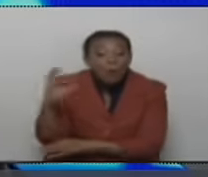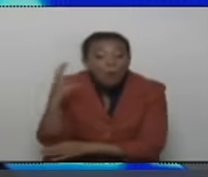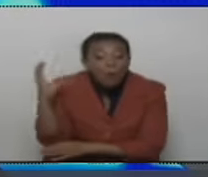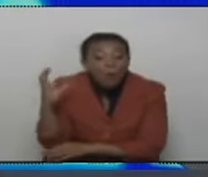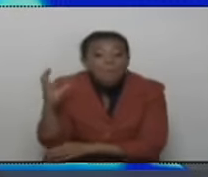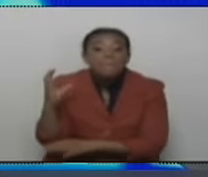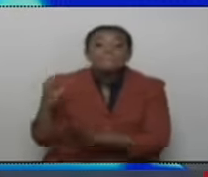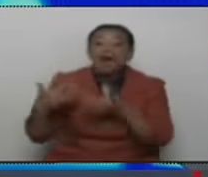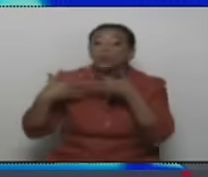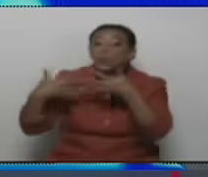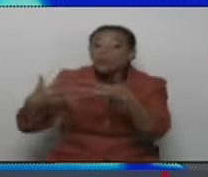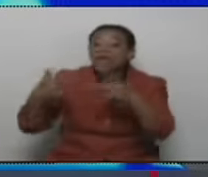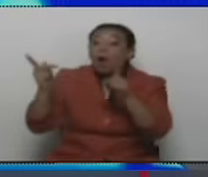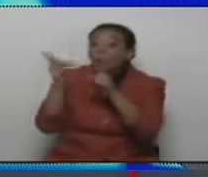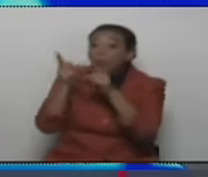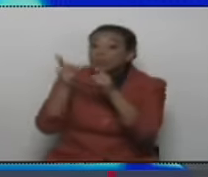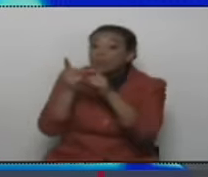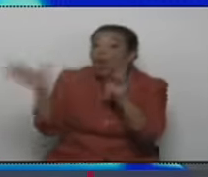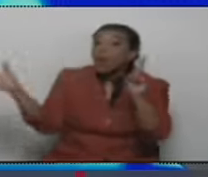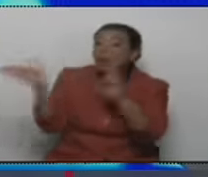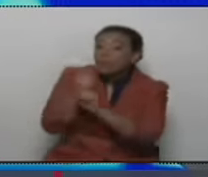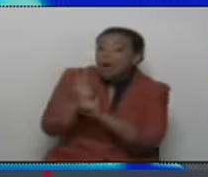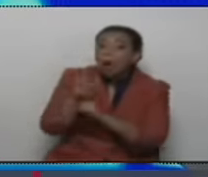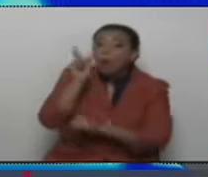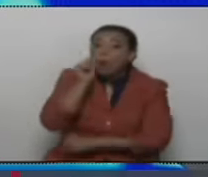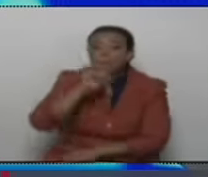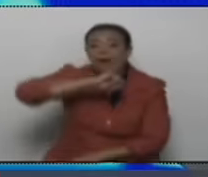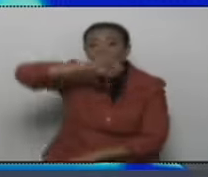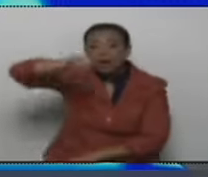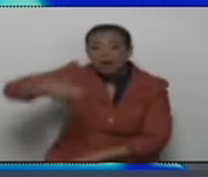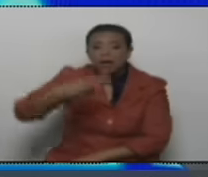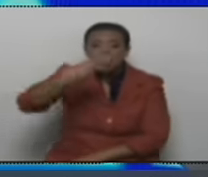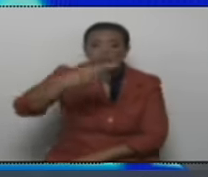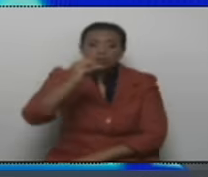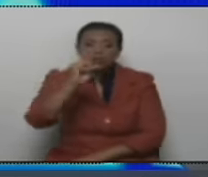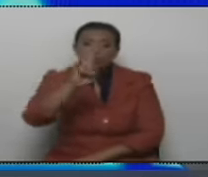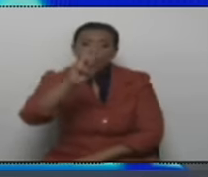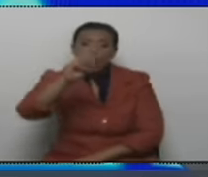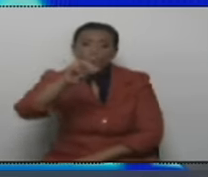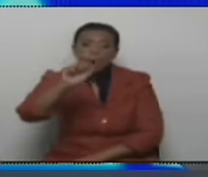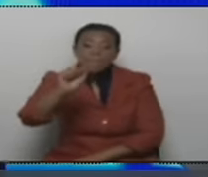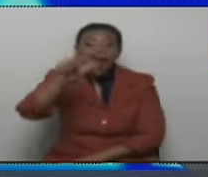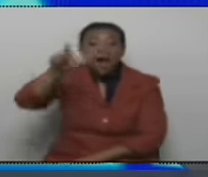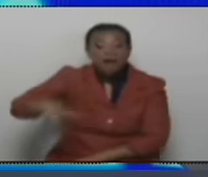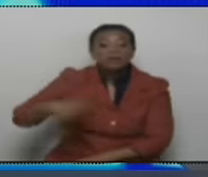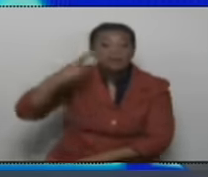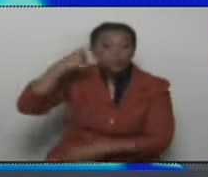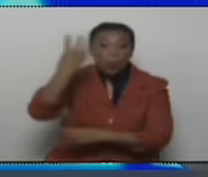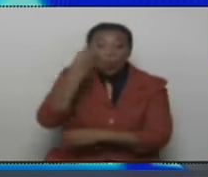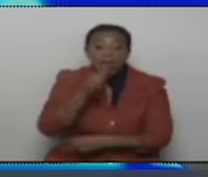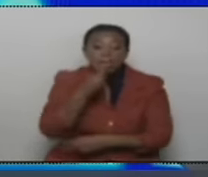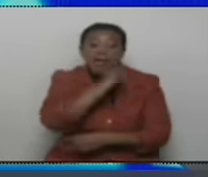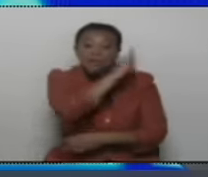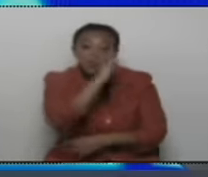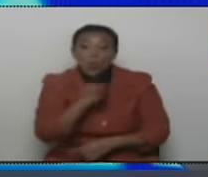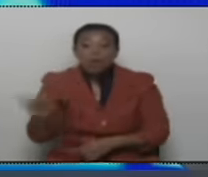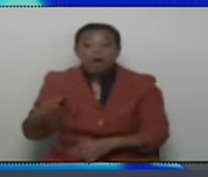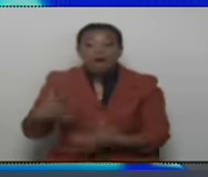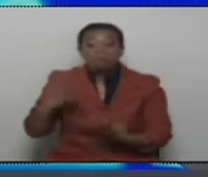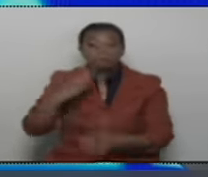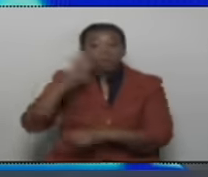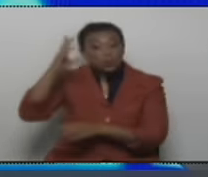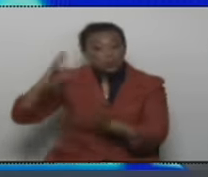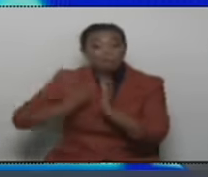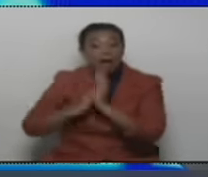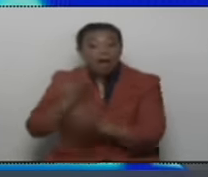que el hotel se los había conseguido un ciudadano que llaman Yorman Varilla, acusado del asesinato de un joven en el estado Zulia, de la oposición